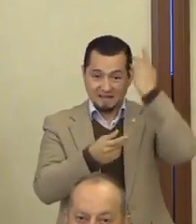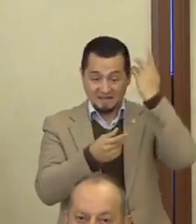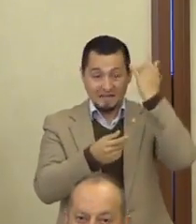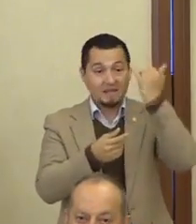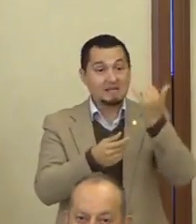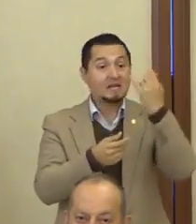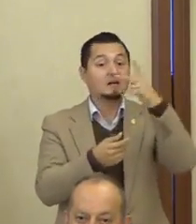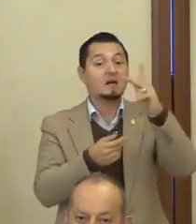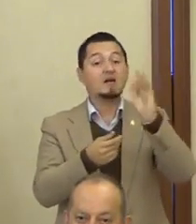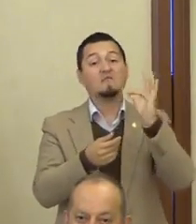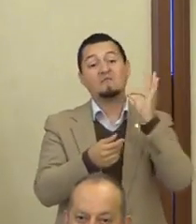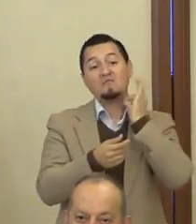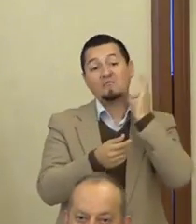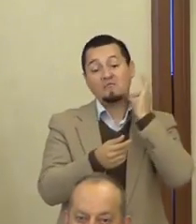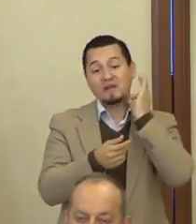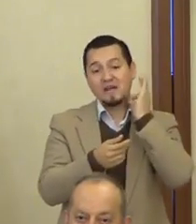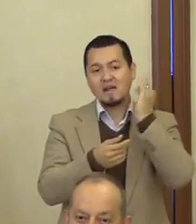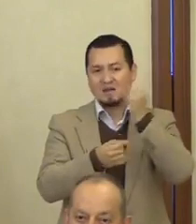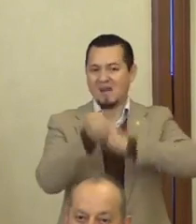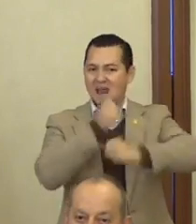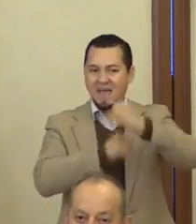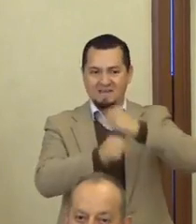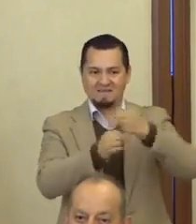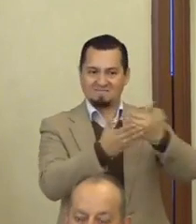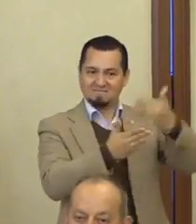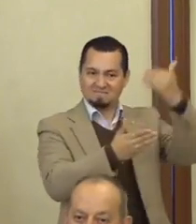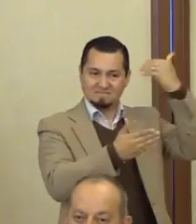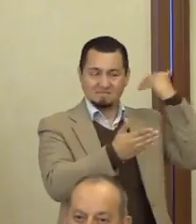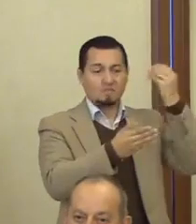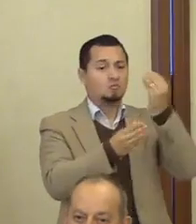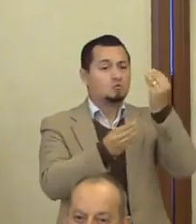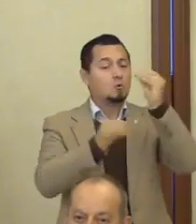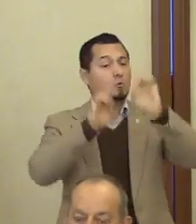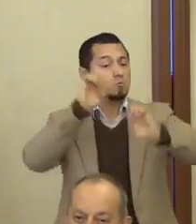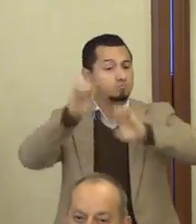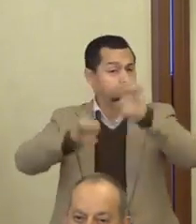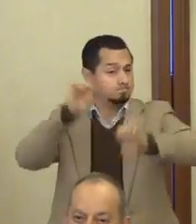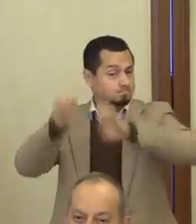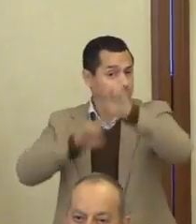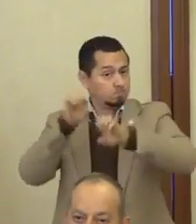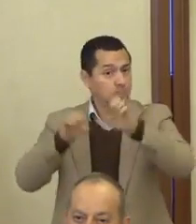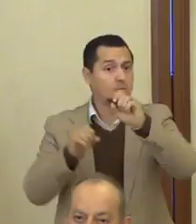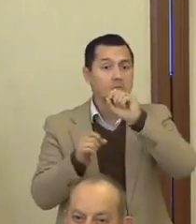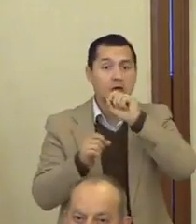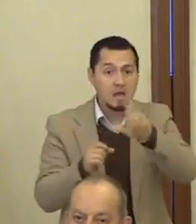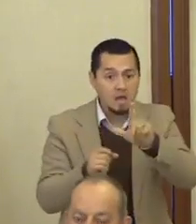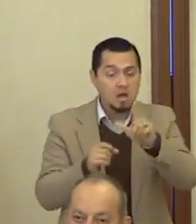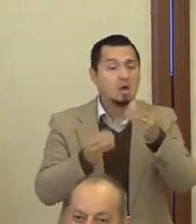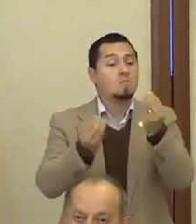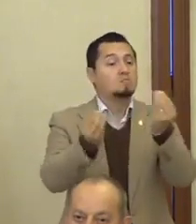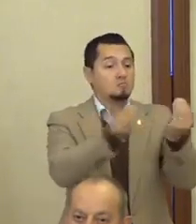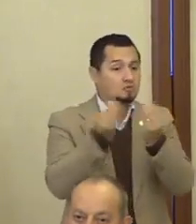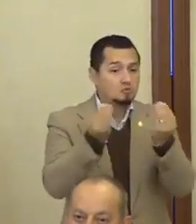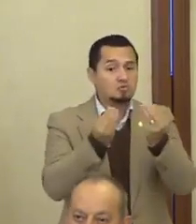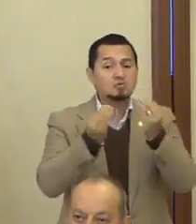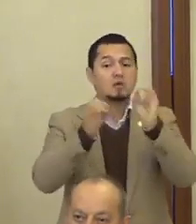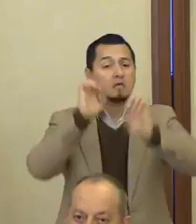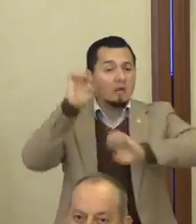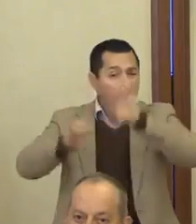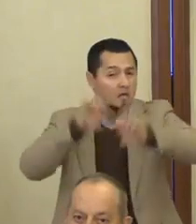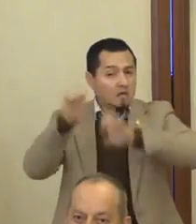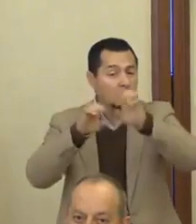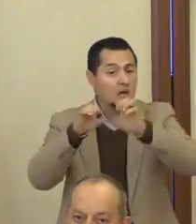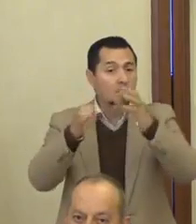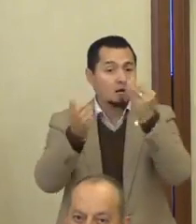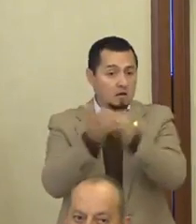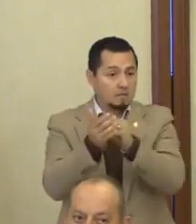Fiscalía desde hace años han engañado a Jalisco y han mentido en la información que han